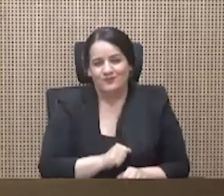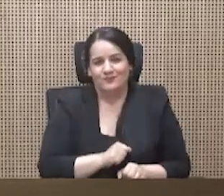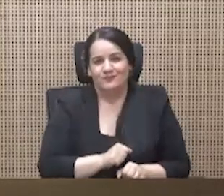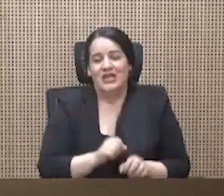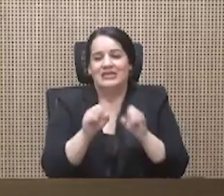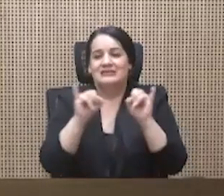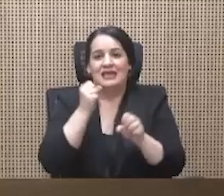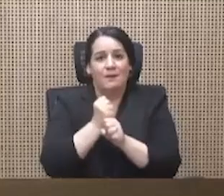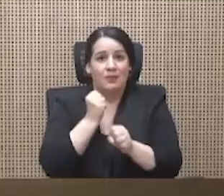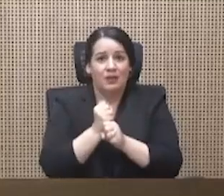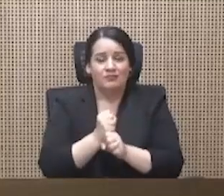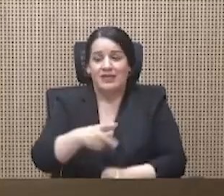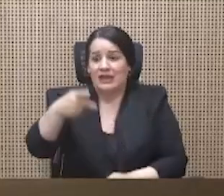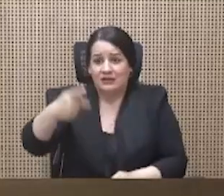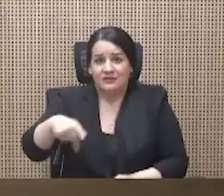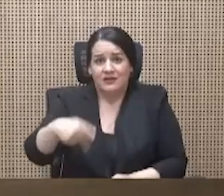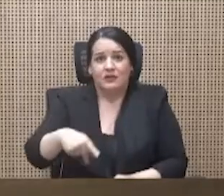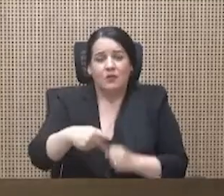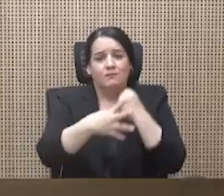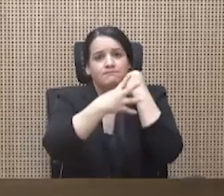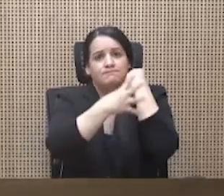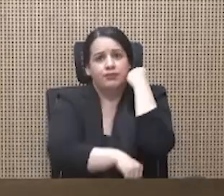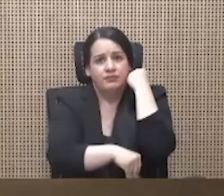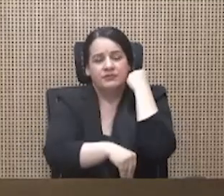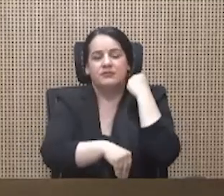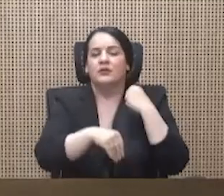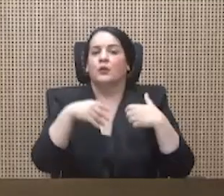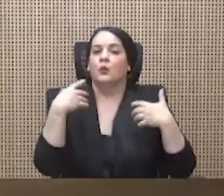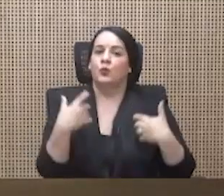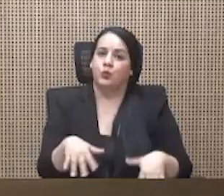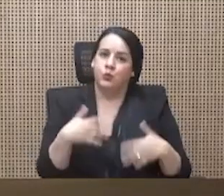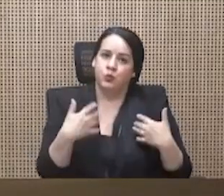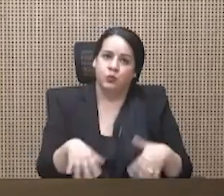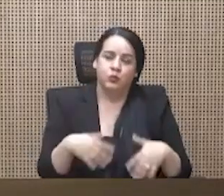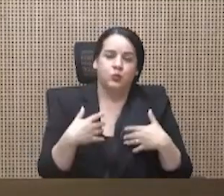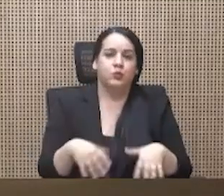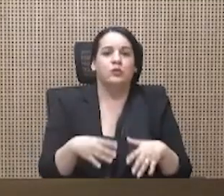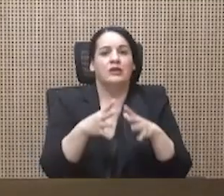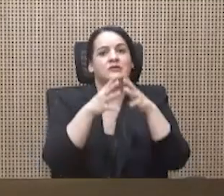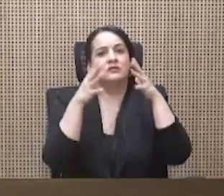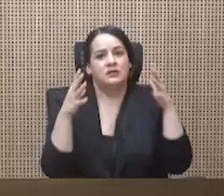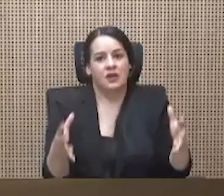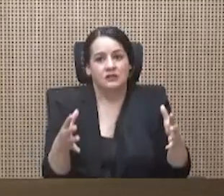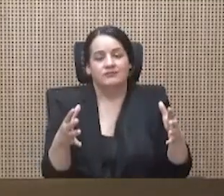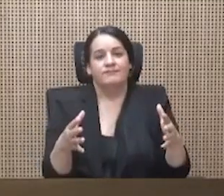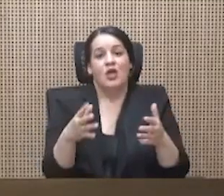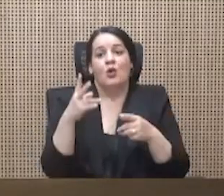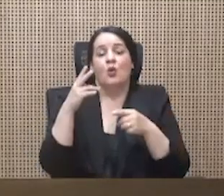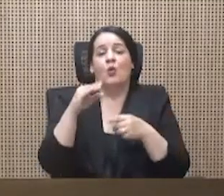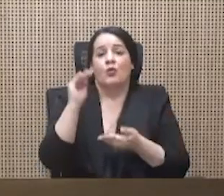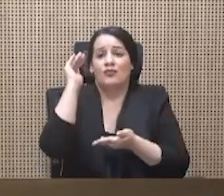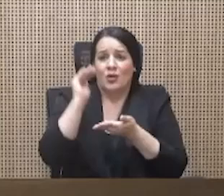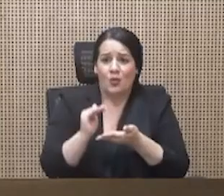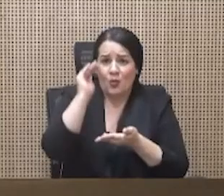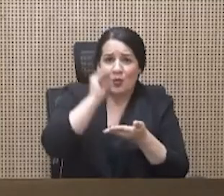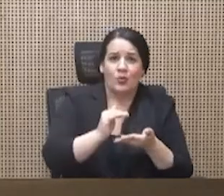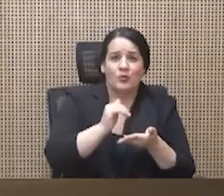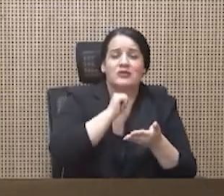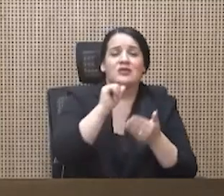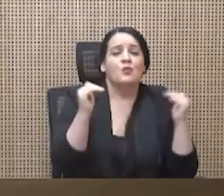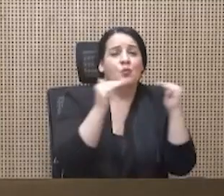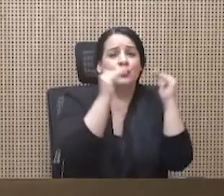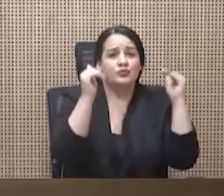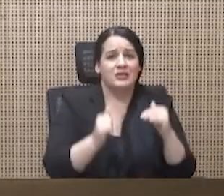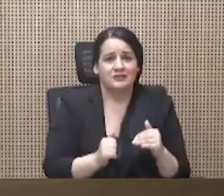en pobreza es eminente. Y con recortes injustos y desproporcionados a los programas sociales que